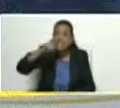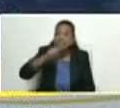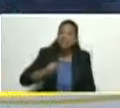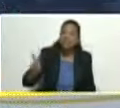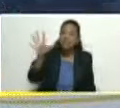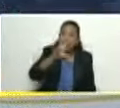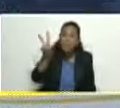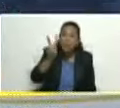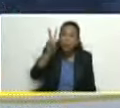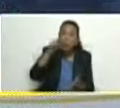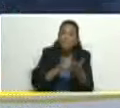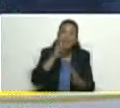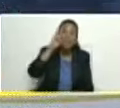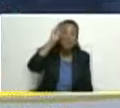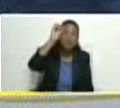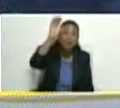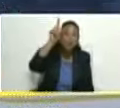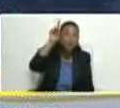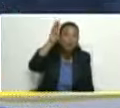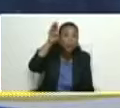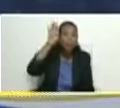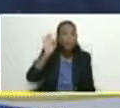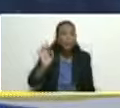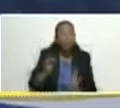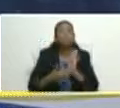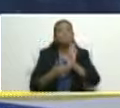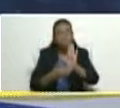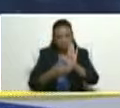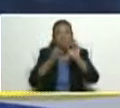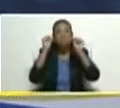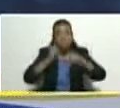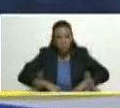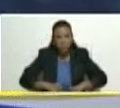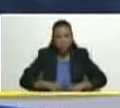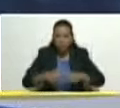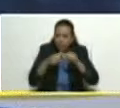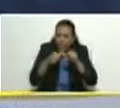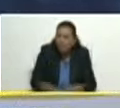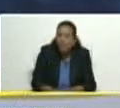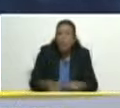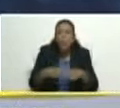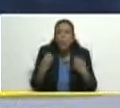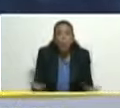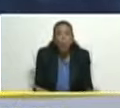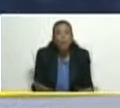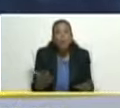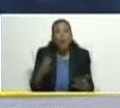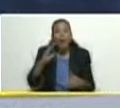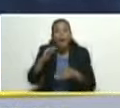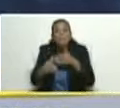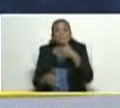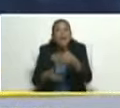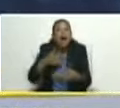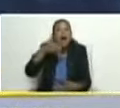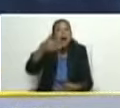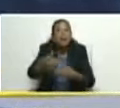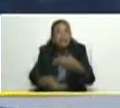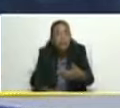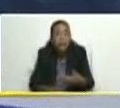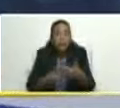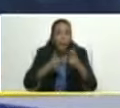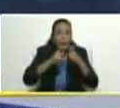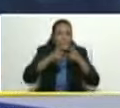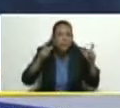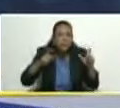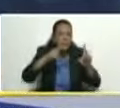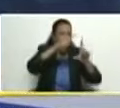cara al 2030 va a poderle decir al país, va a poder decir al mundo cómo hemos avanzado, cómo hemos crecido, cómo